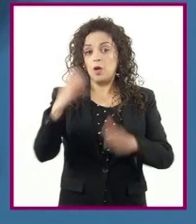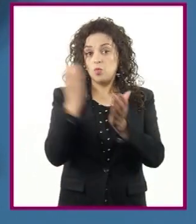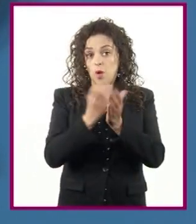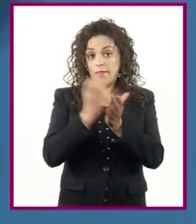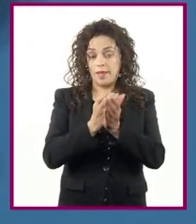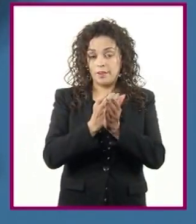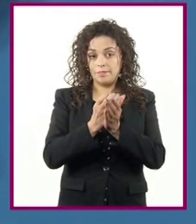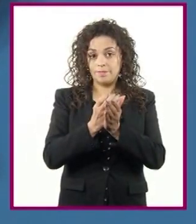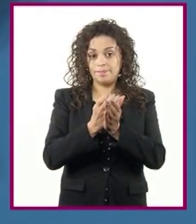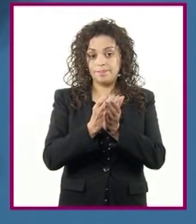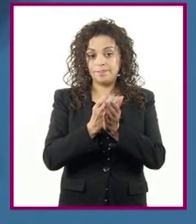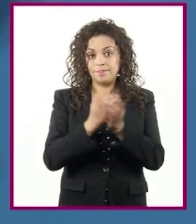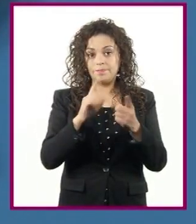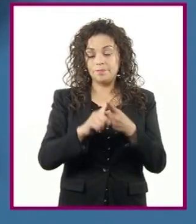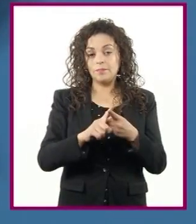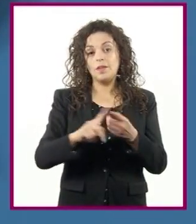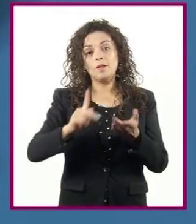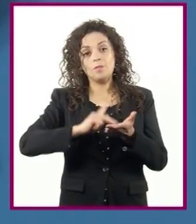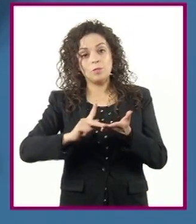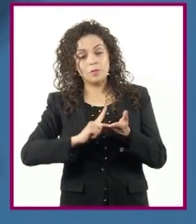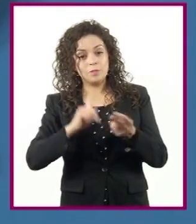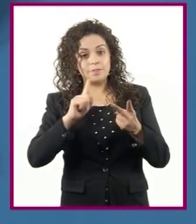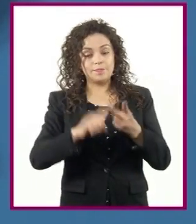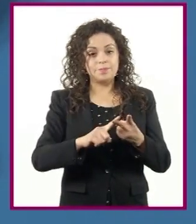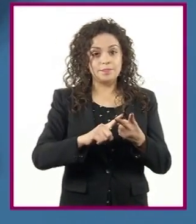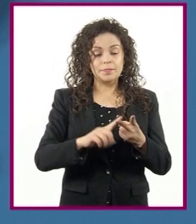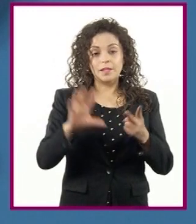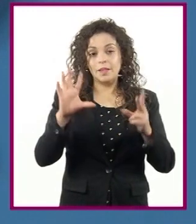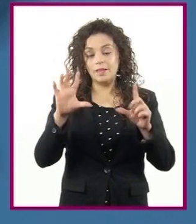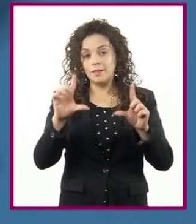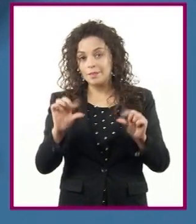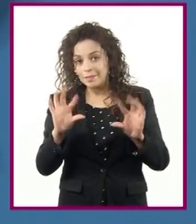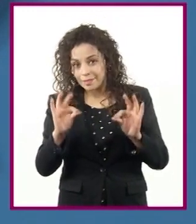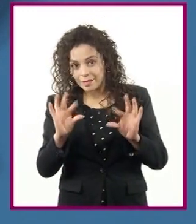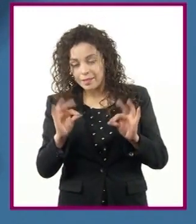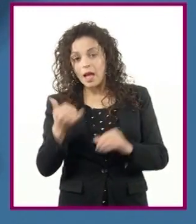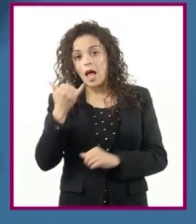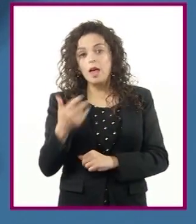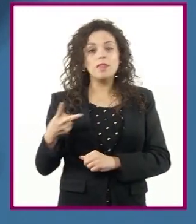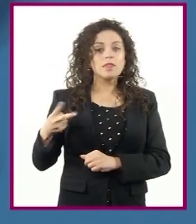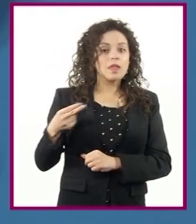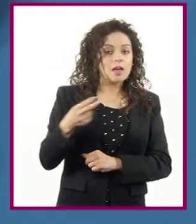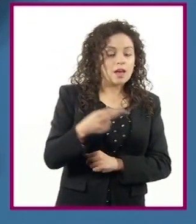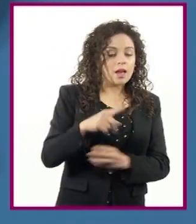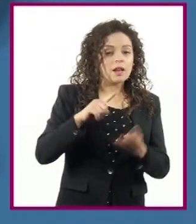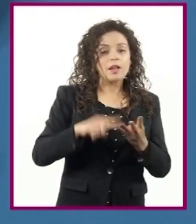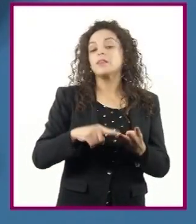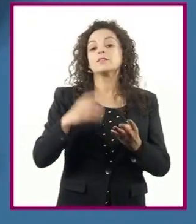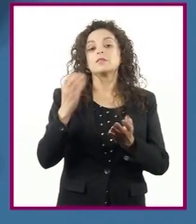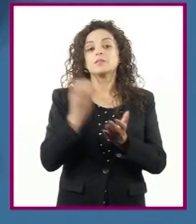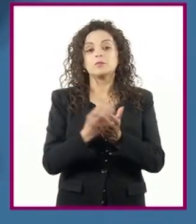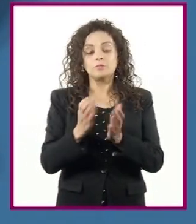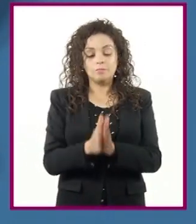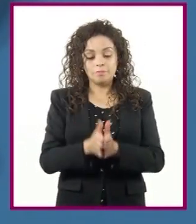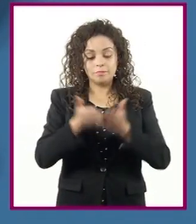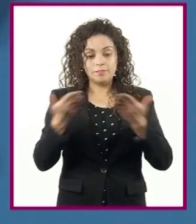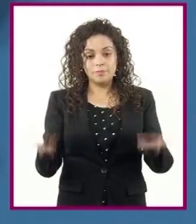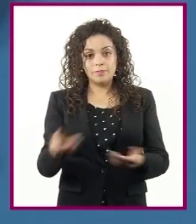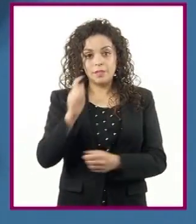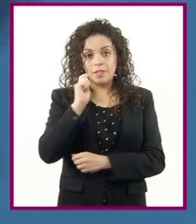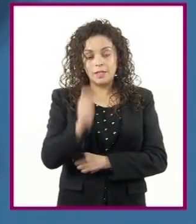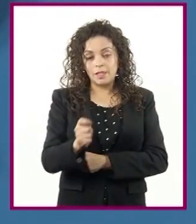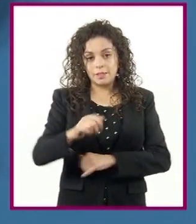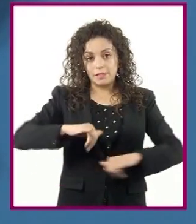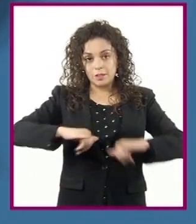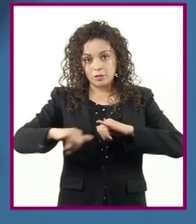notas, bolígrafos, pegamento y tijeras, libro de texto de geografía y